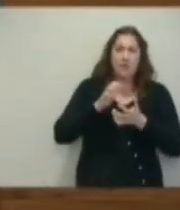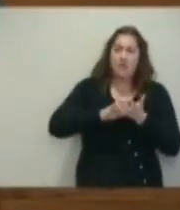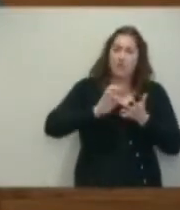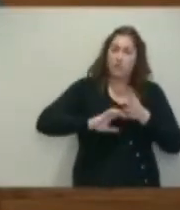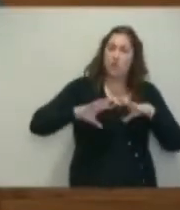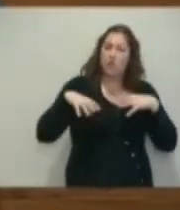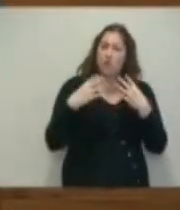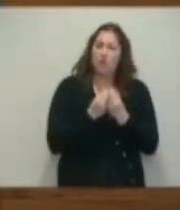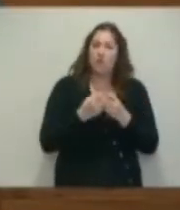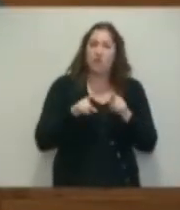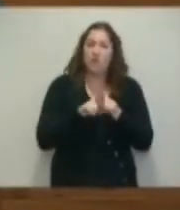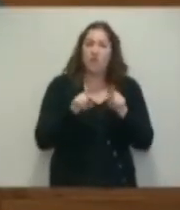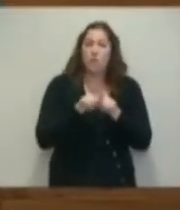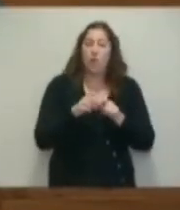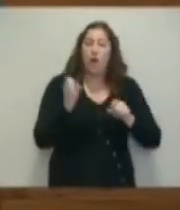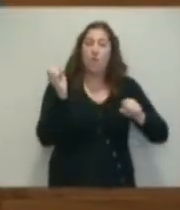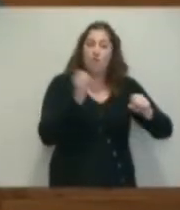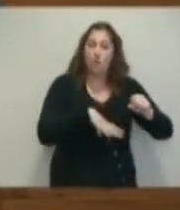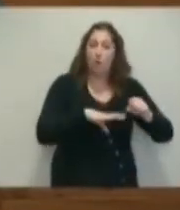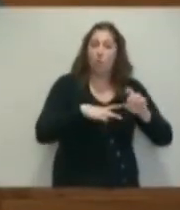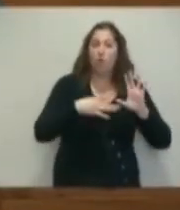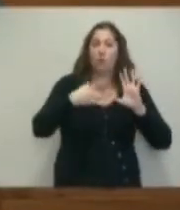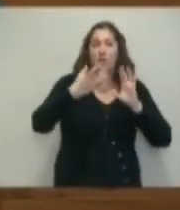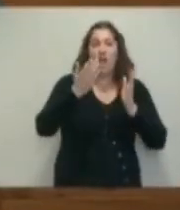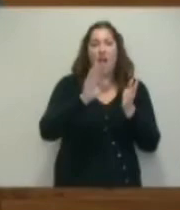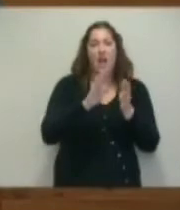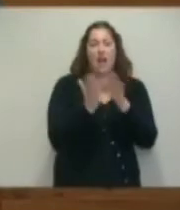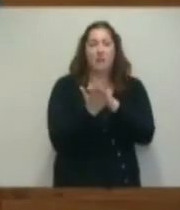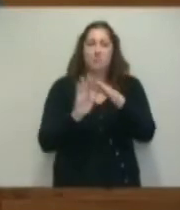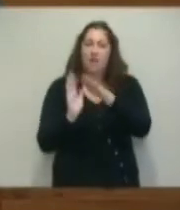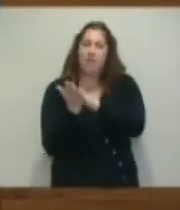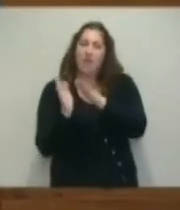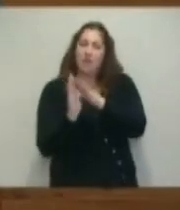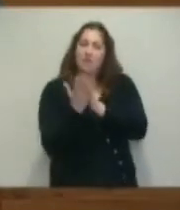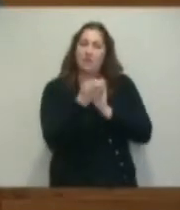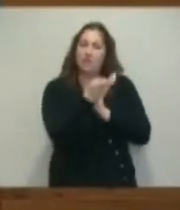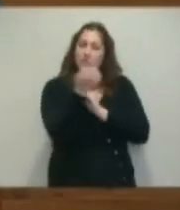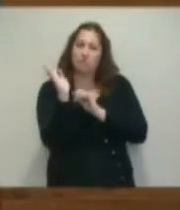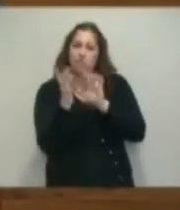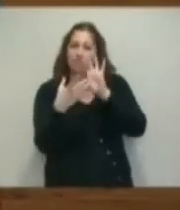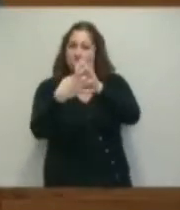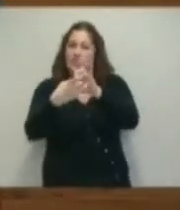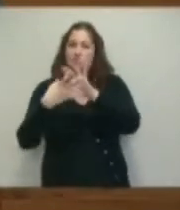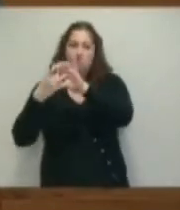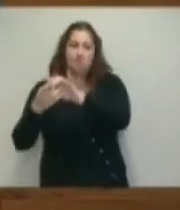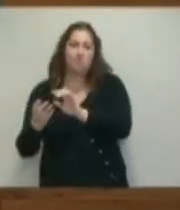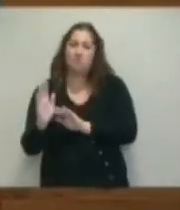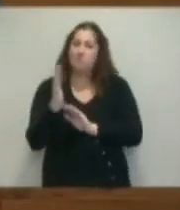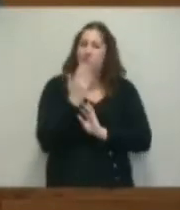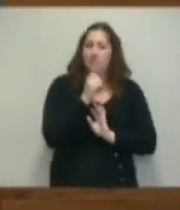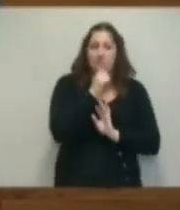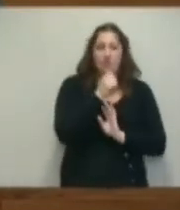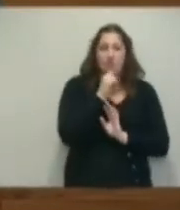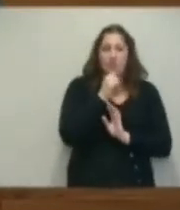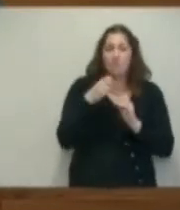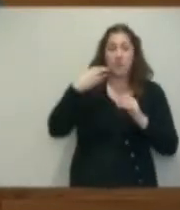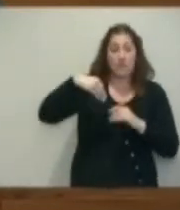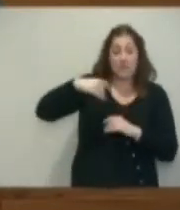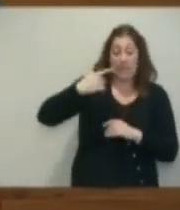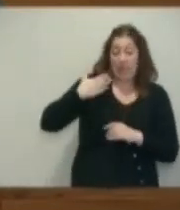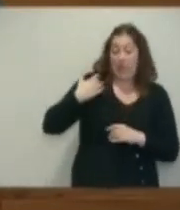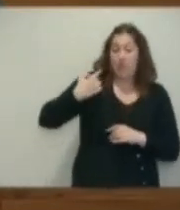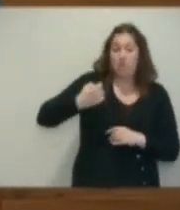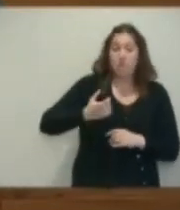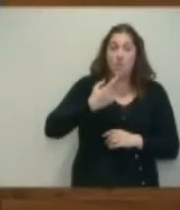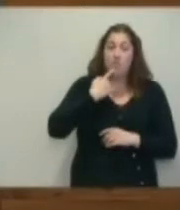los expedientes vinculados a estos fondos. El pasado viernes, día 15, el presidente nos aseguró que en muy pocos días los tendríamos.